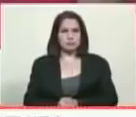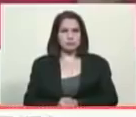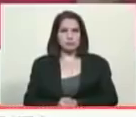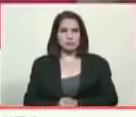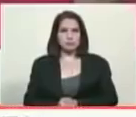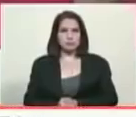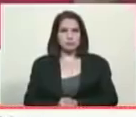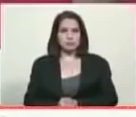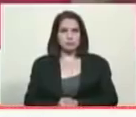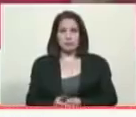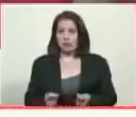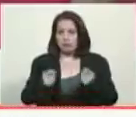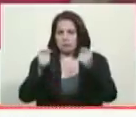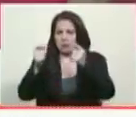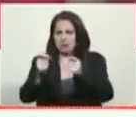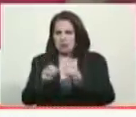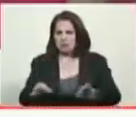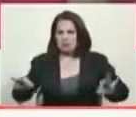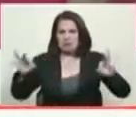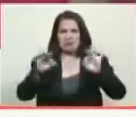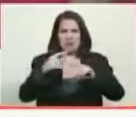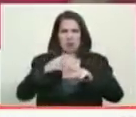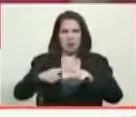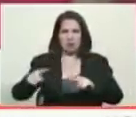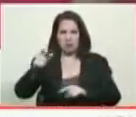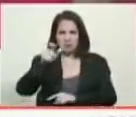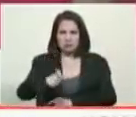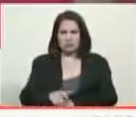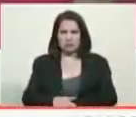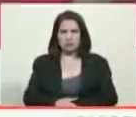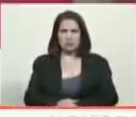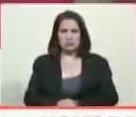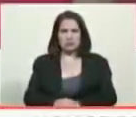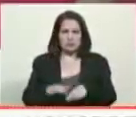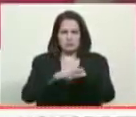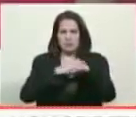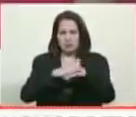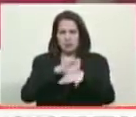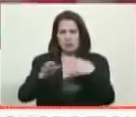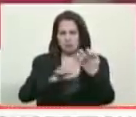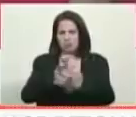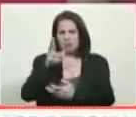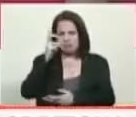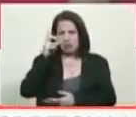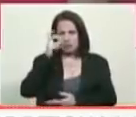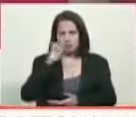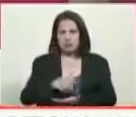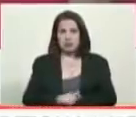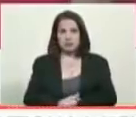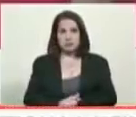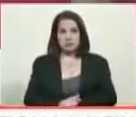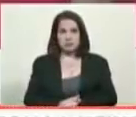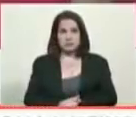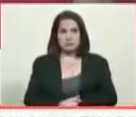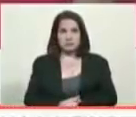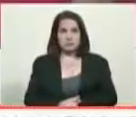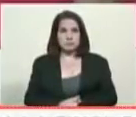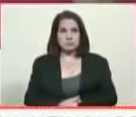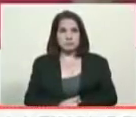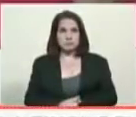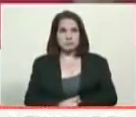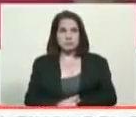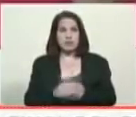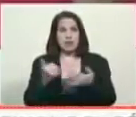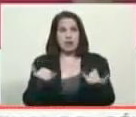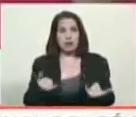Henry Ramos no le ha entregado a nadie. Pero además este, que supuestamente era el presidente de ese ente, ahora